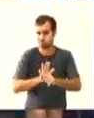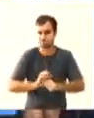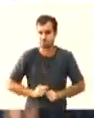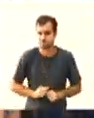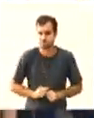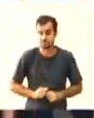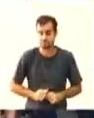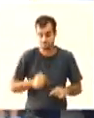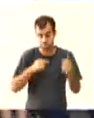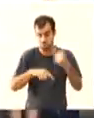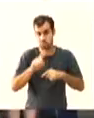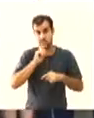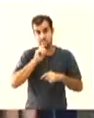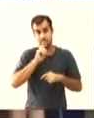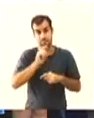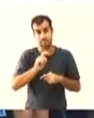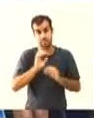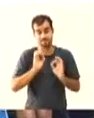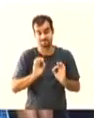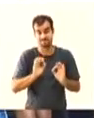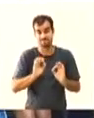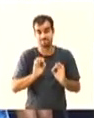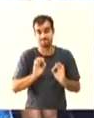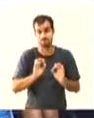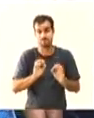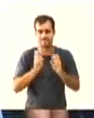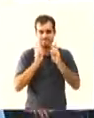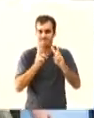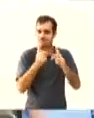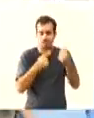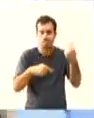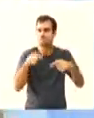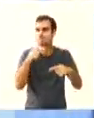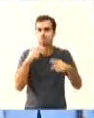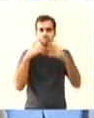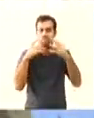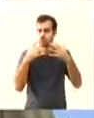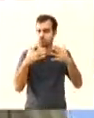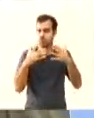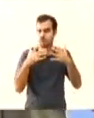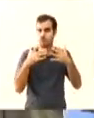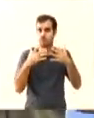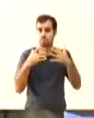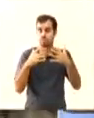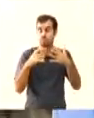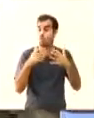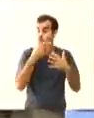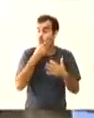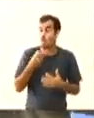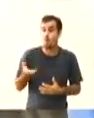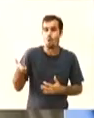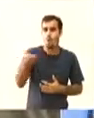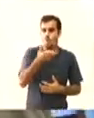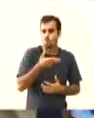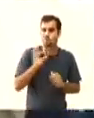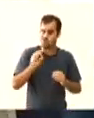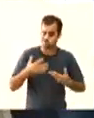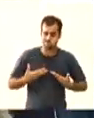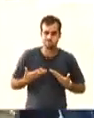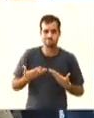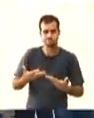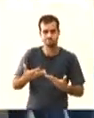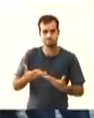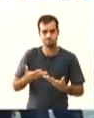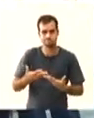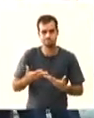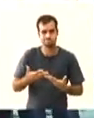la vida se pone por encima del interés individual, en un programa por la vida, los jóvenes también dan respuesta. Esto nosotros te